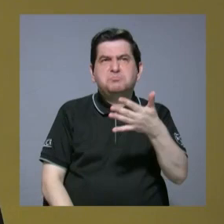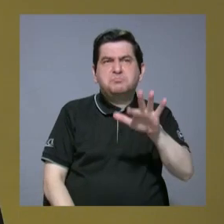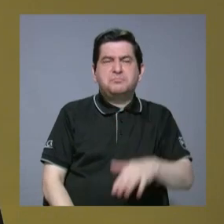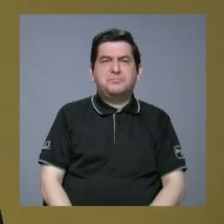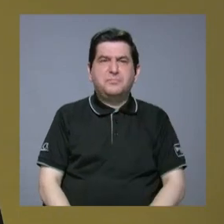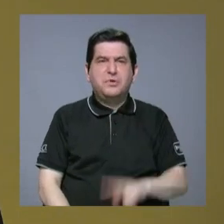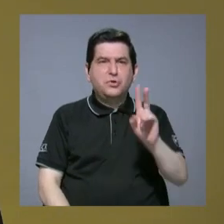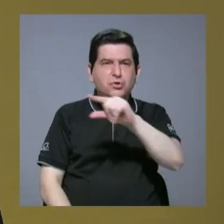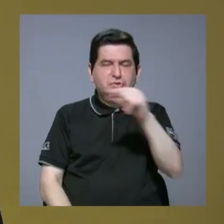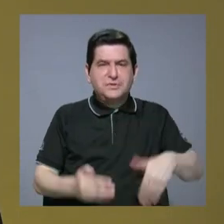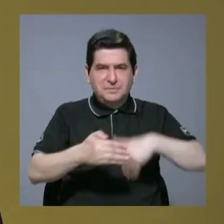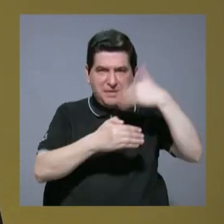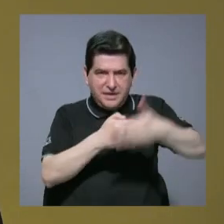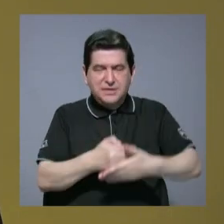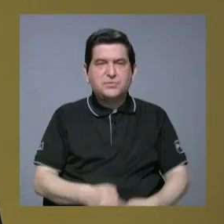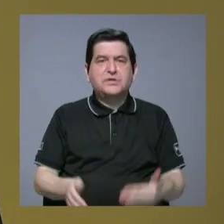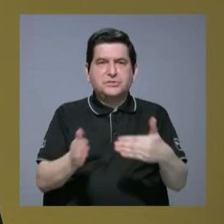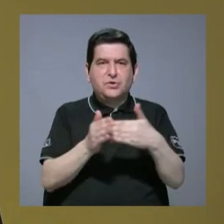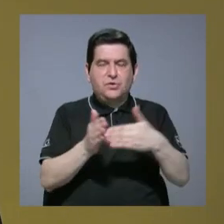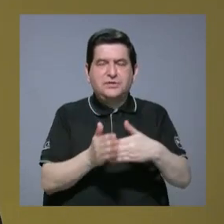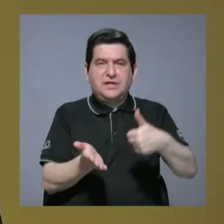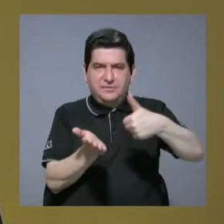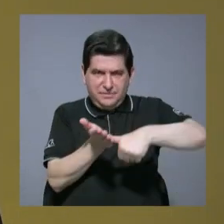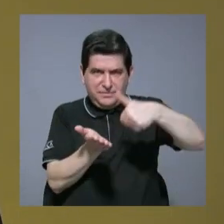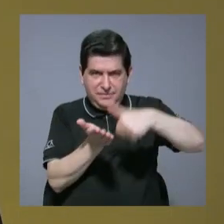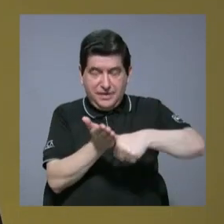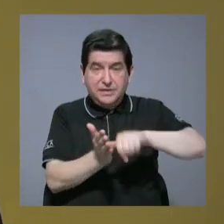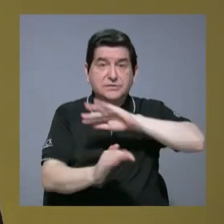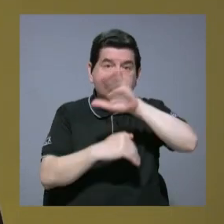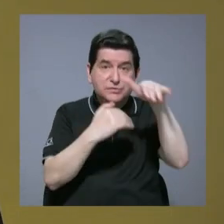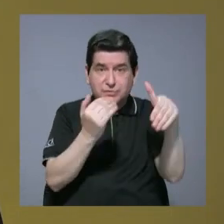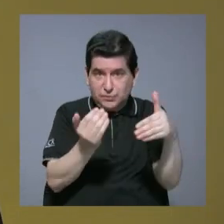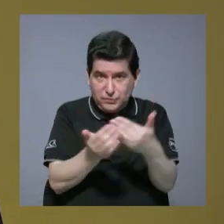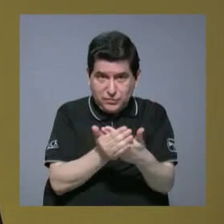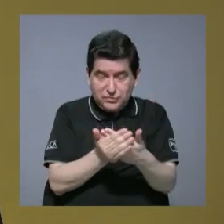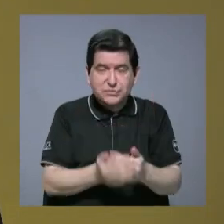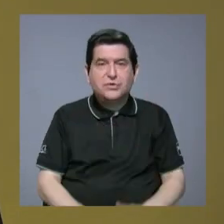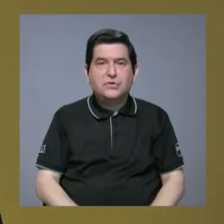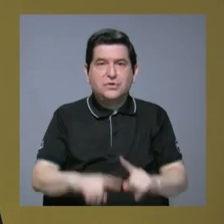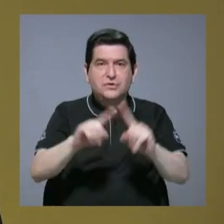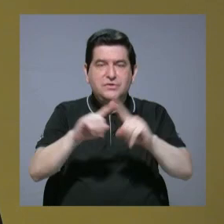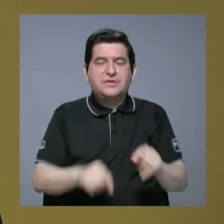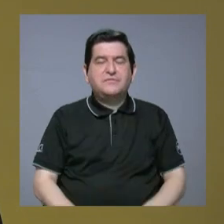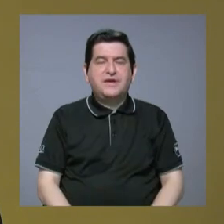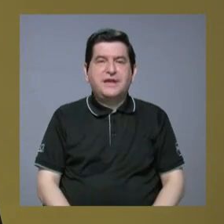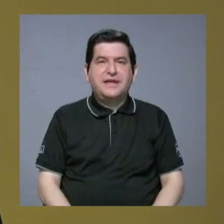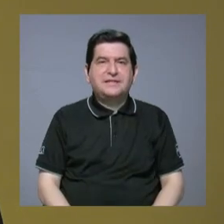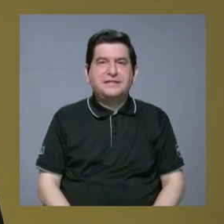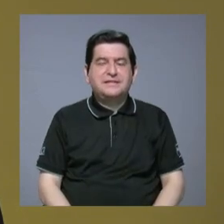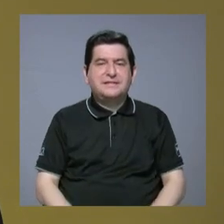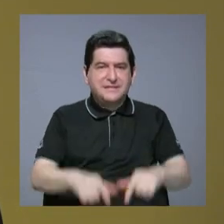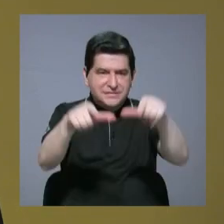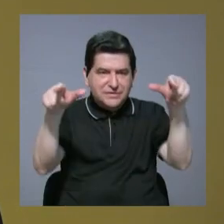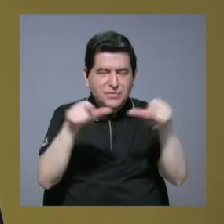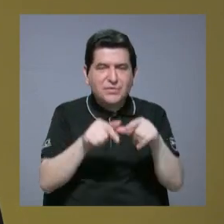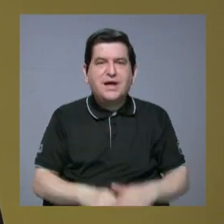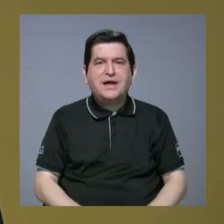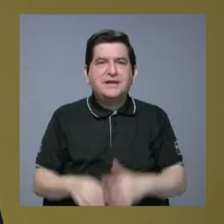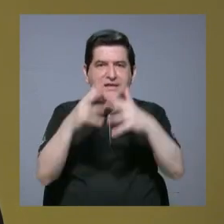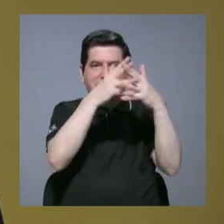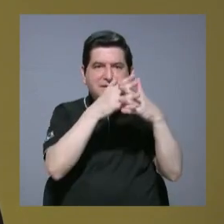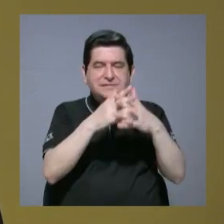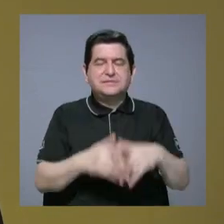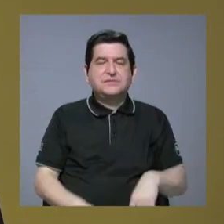par de semanas después de que fue reelecto, y fue reelecto por todos los estados de la Unión excepto uno. Él